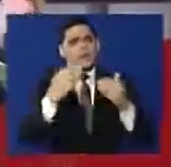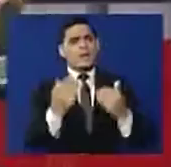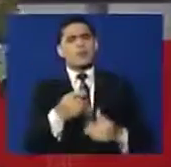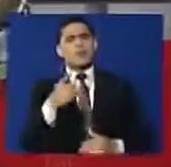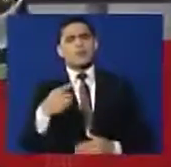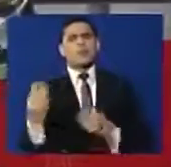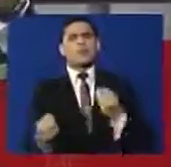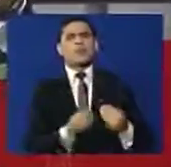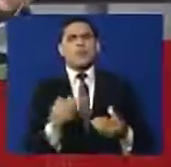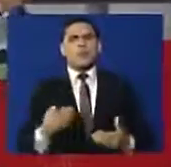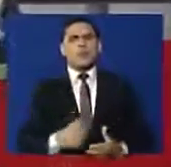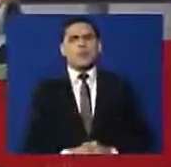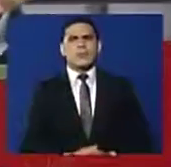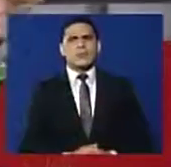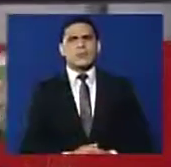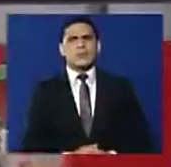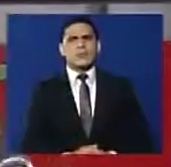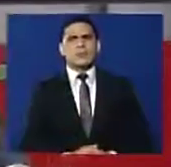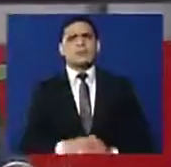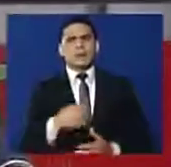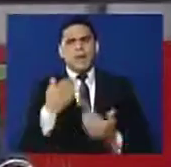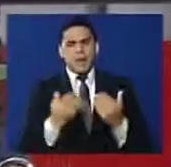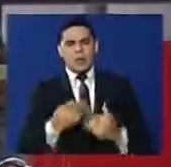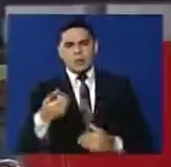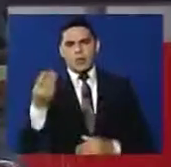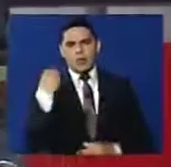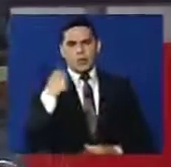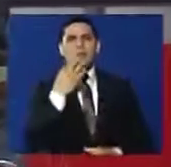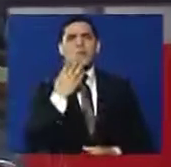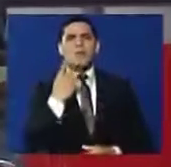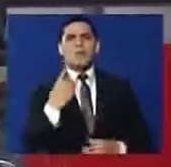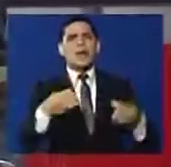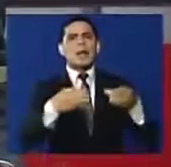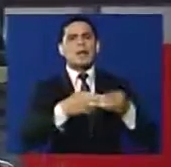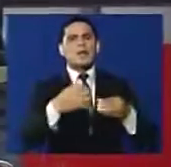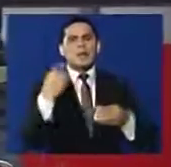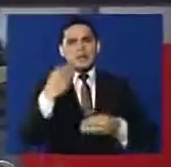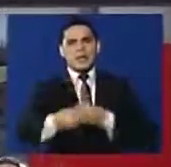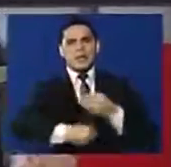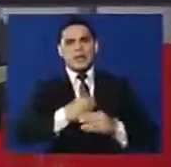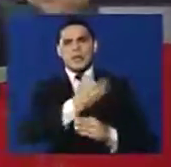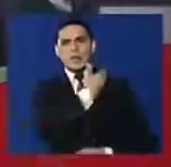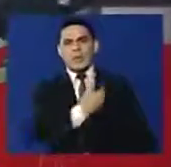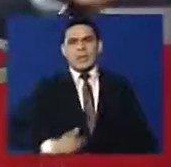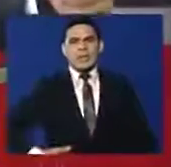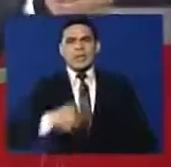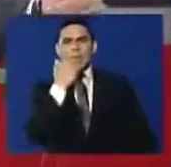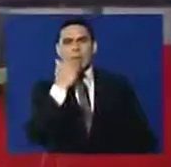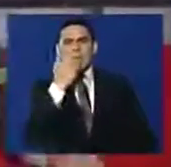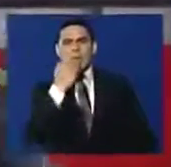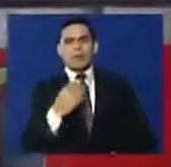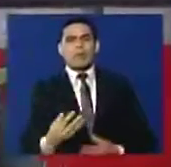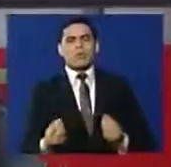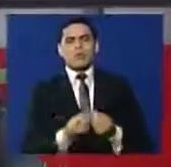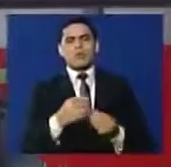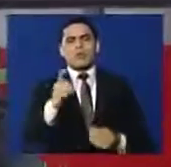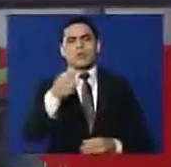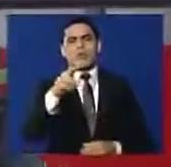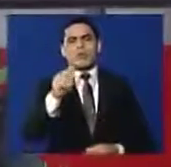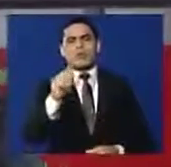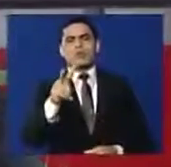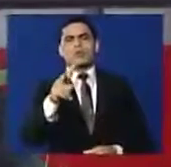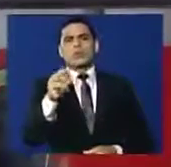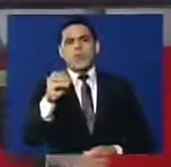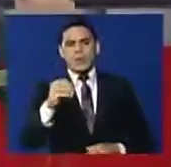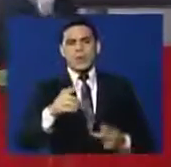esa postura? Y además quisiera una opinión con respecto a la reunión que tuvo el presidente Nicolás Maduro con Gustavo Cisneros, estuvo con la